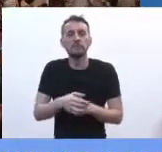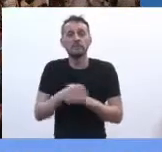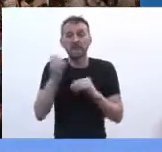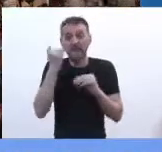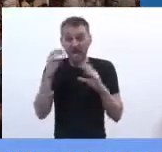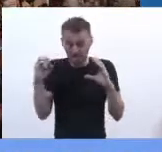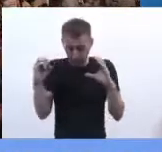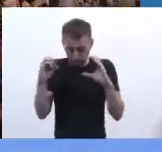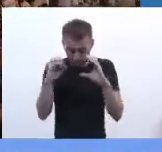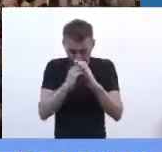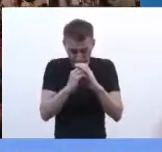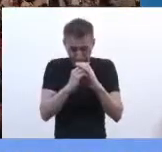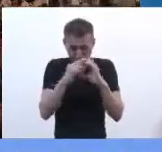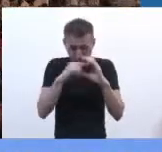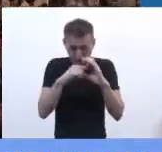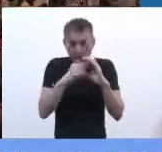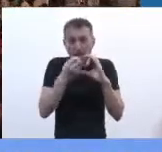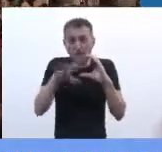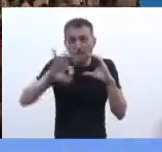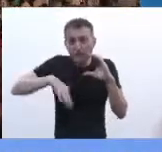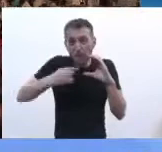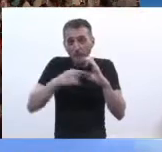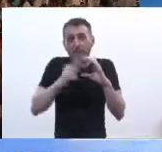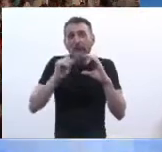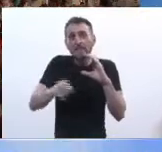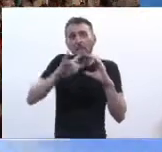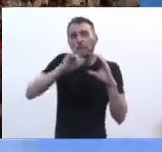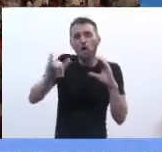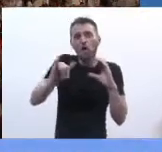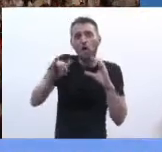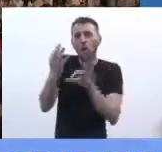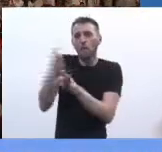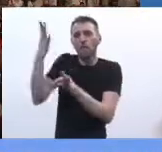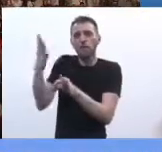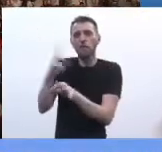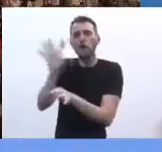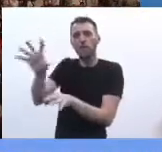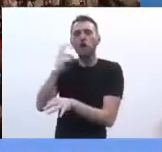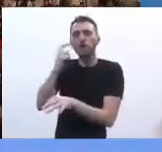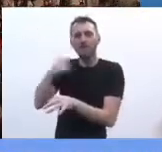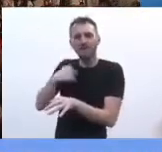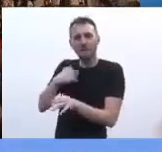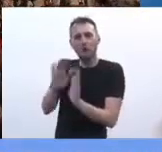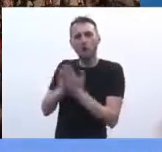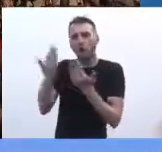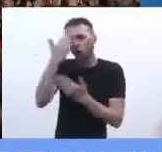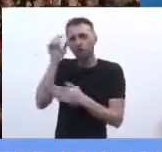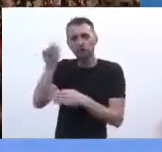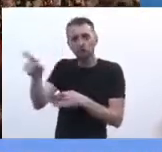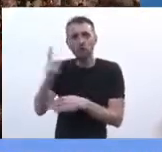concepción también aprovecho para decirle a mis padres de entrerríos que la constitución de entre ríos